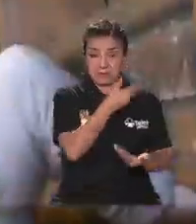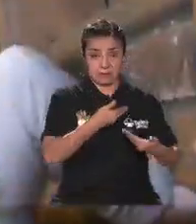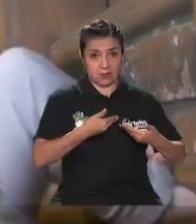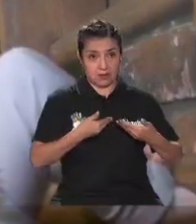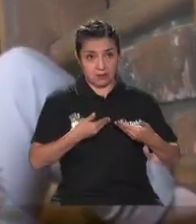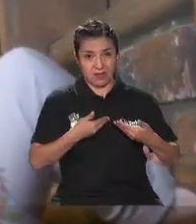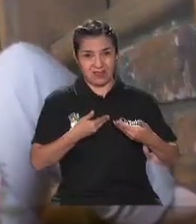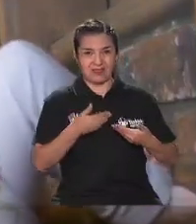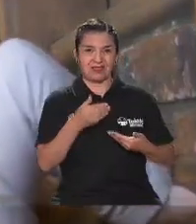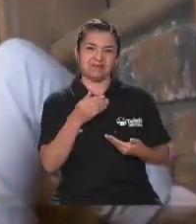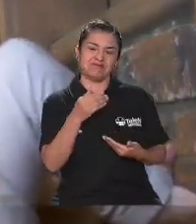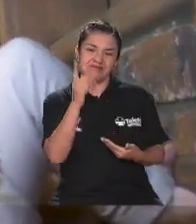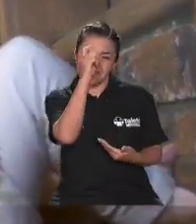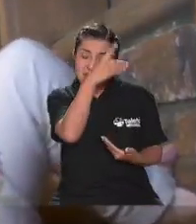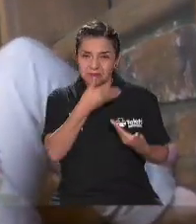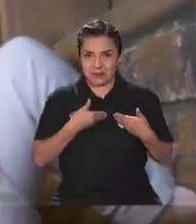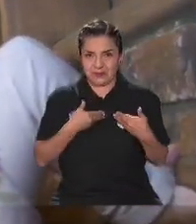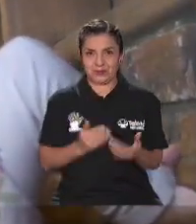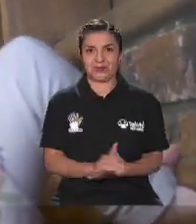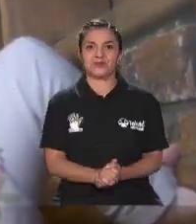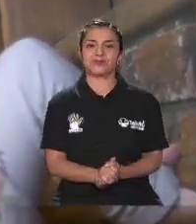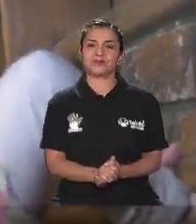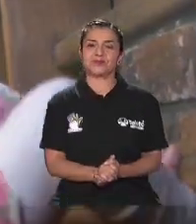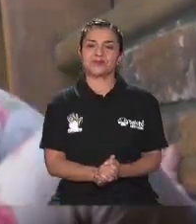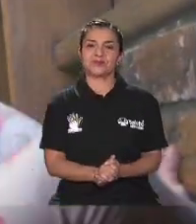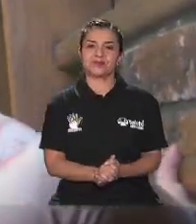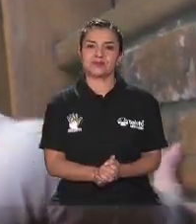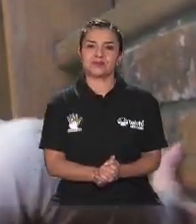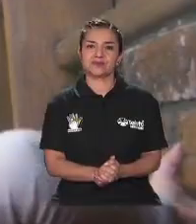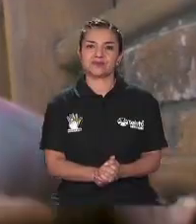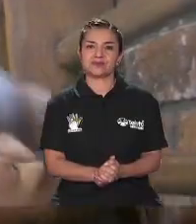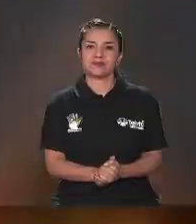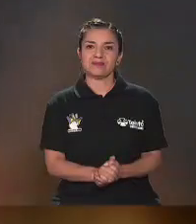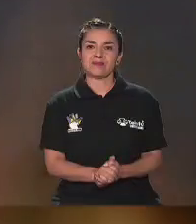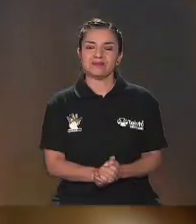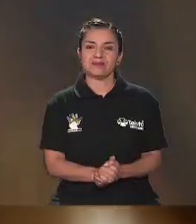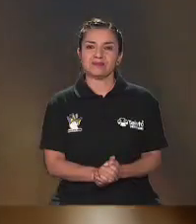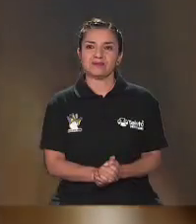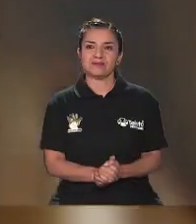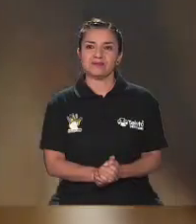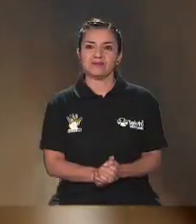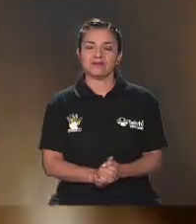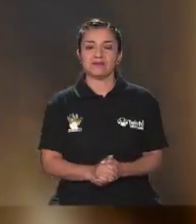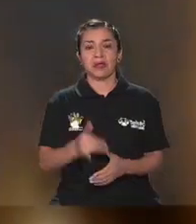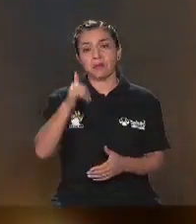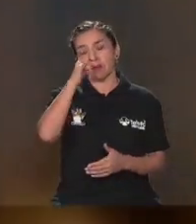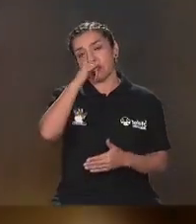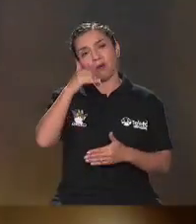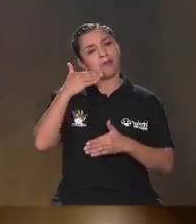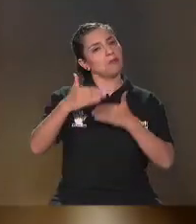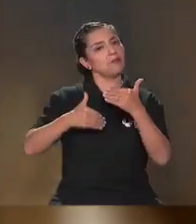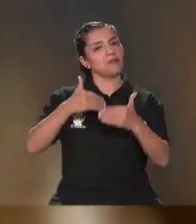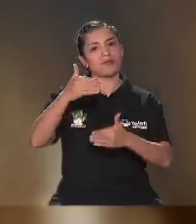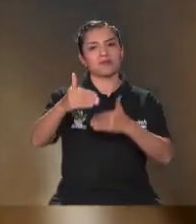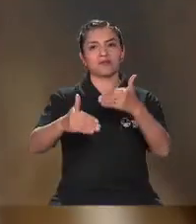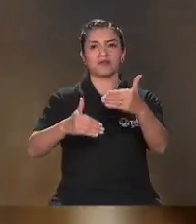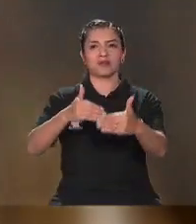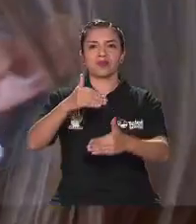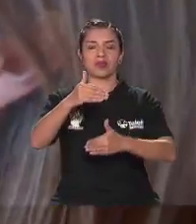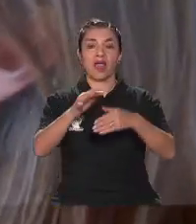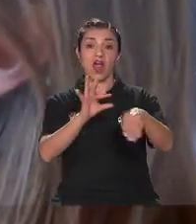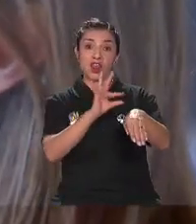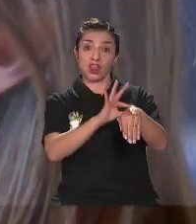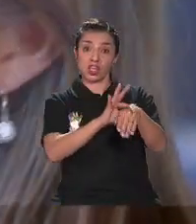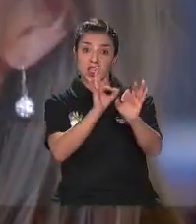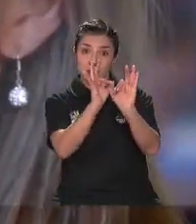pero difícil. Esa es mi chica. Pasó el tiempo y la fisiatra dijo, ¿sabes qué? Vamos a intentarlo con un